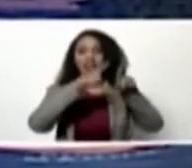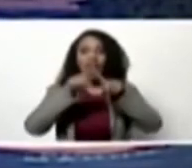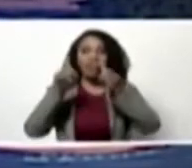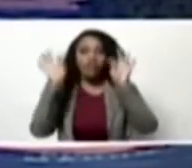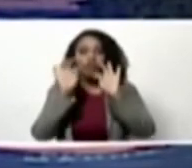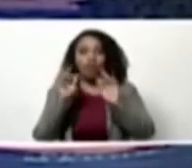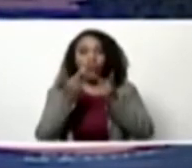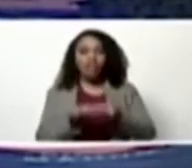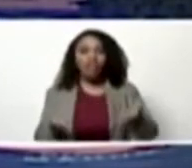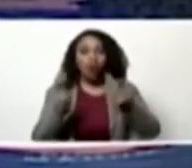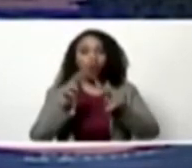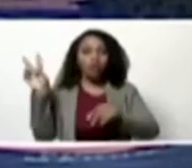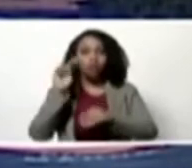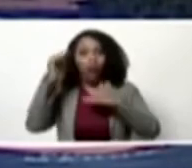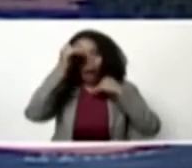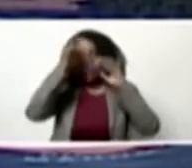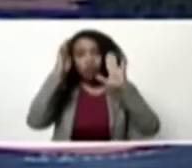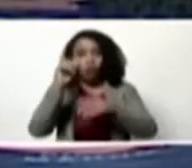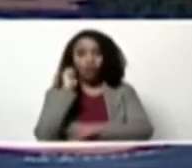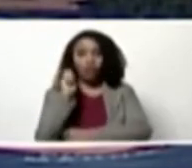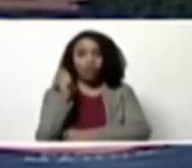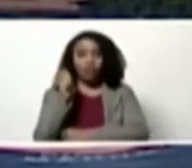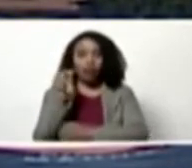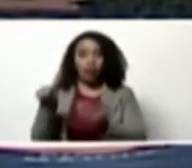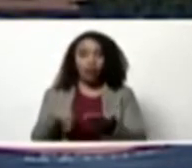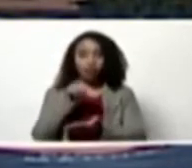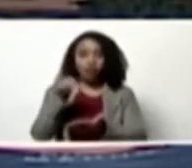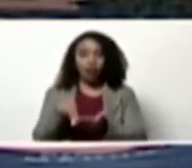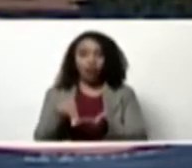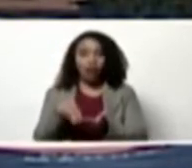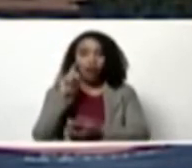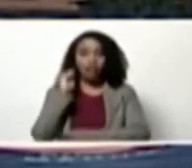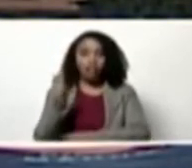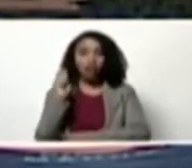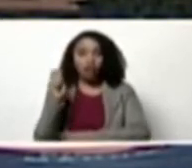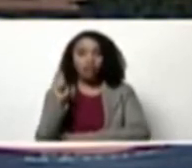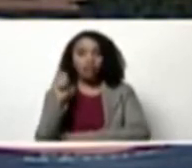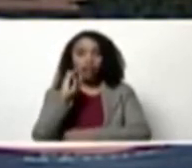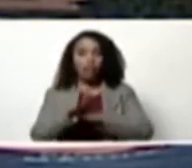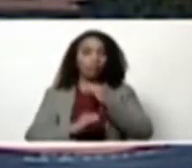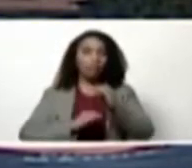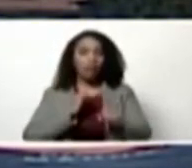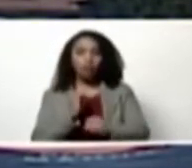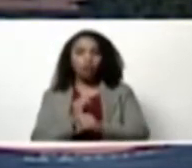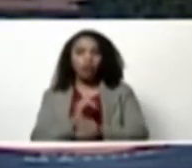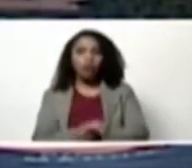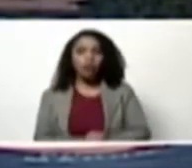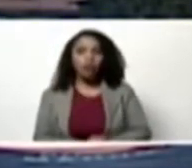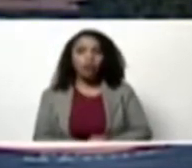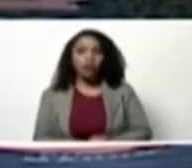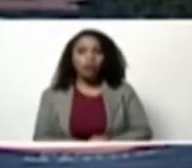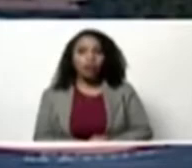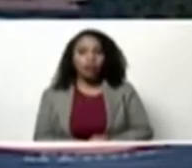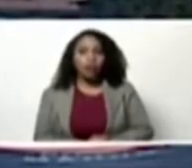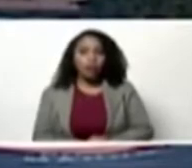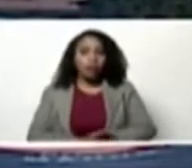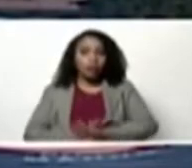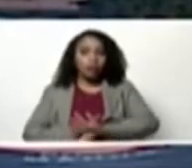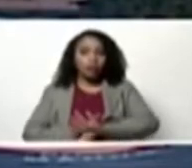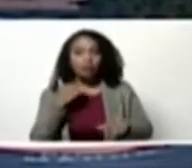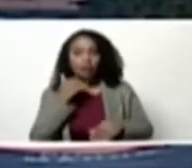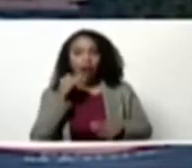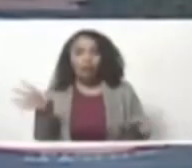10 por ciento de las acciones de varias empresas públicas incluidas compañías petroleras de telecomunicaciones y